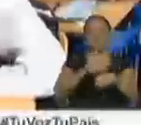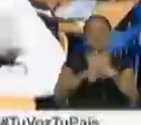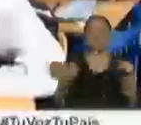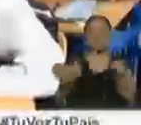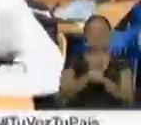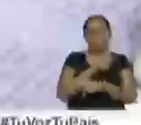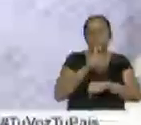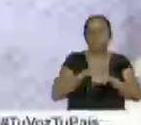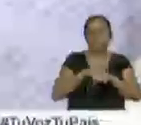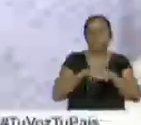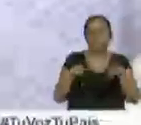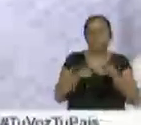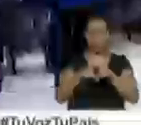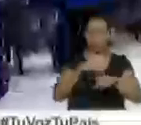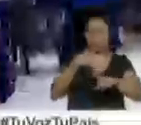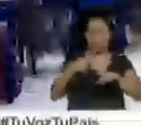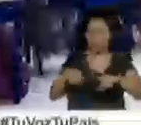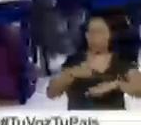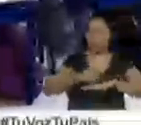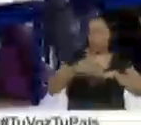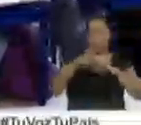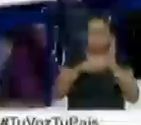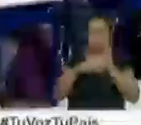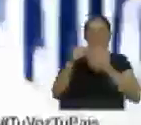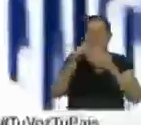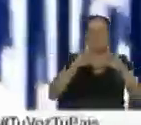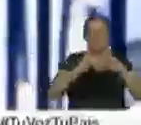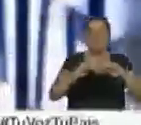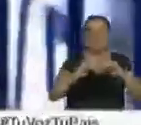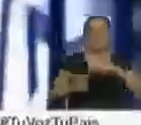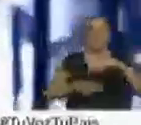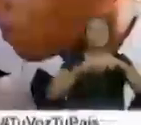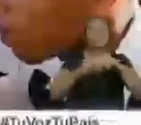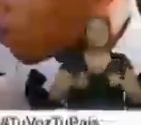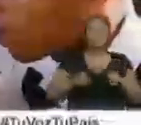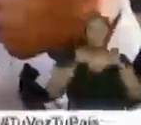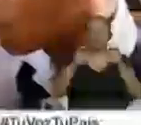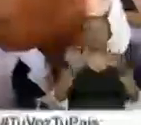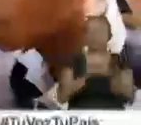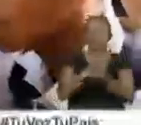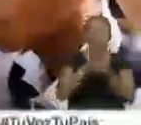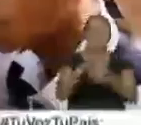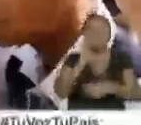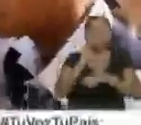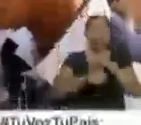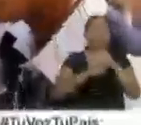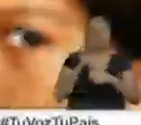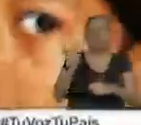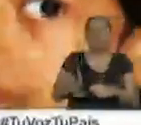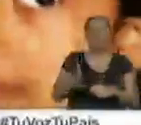simultánea por distintas autoridades del Ministerio de Educación. Además, se entregó la unidad educativa del Milenio Chone, ubicada en la